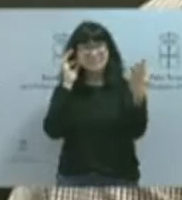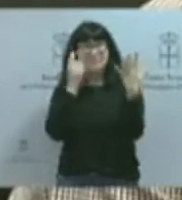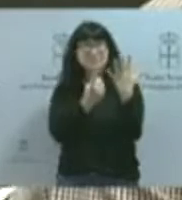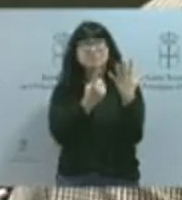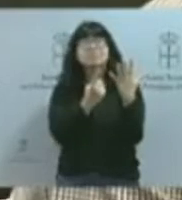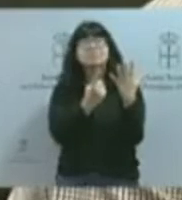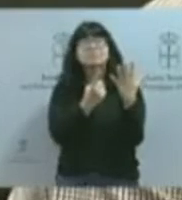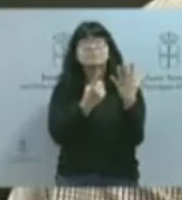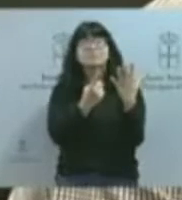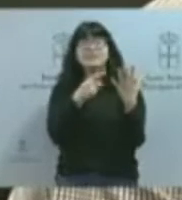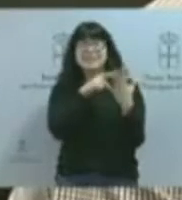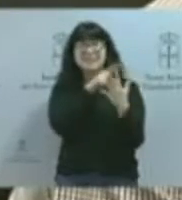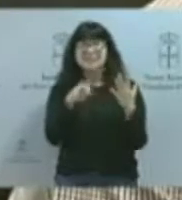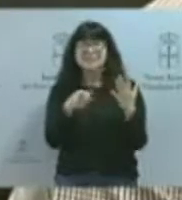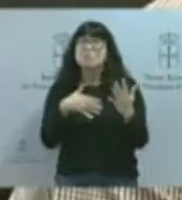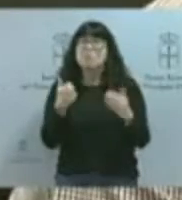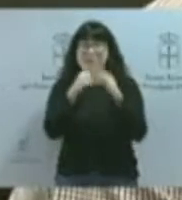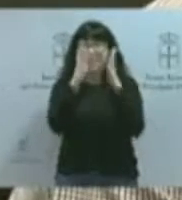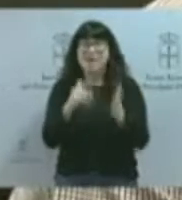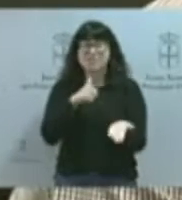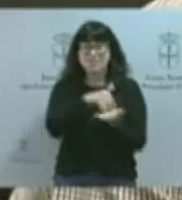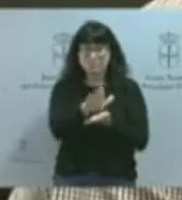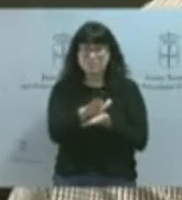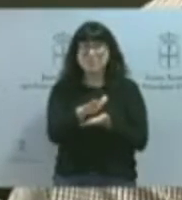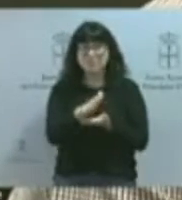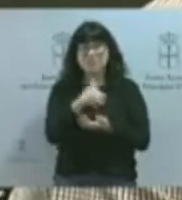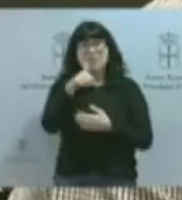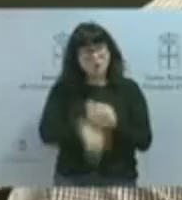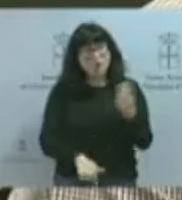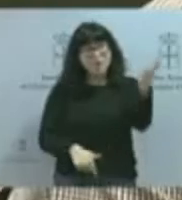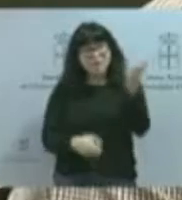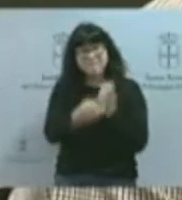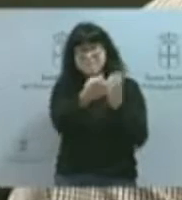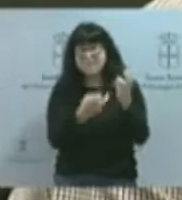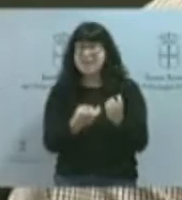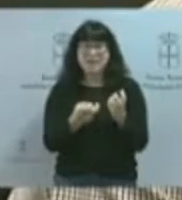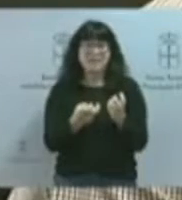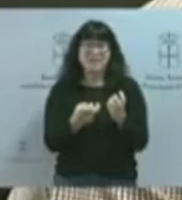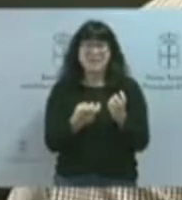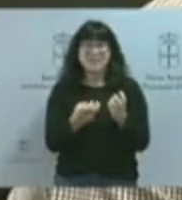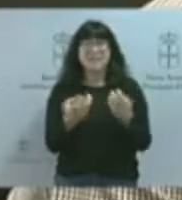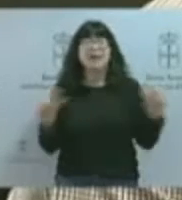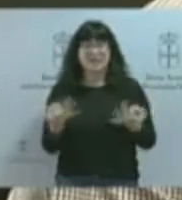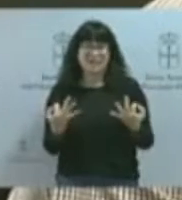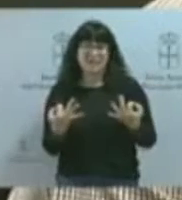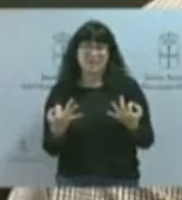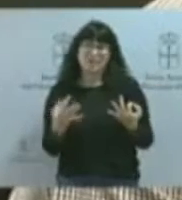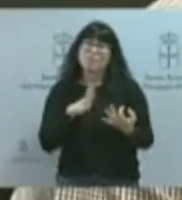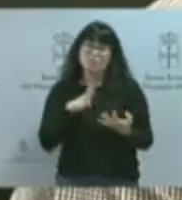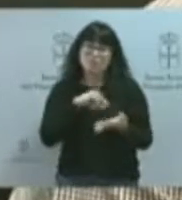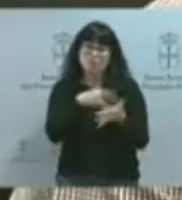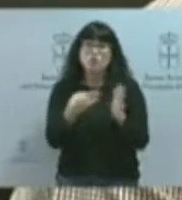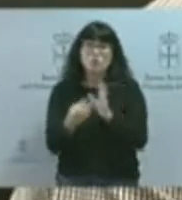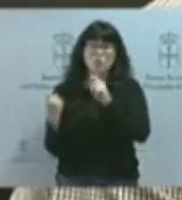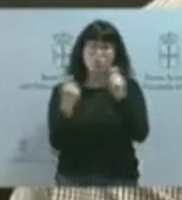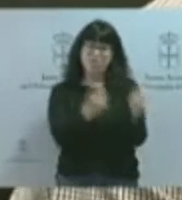que hoy han venido aquí no a solicitar su comprensión, sino a que les dé soluciones. Eso es también una transición